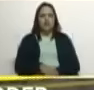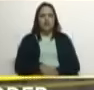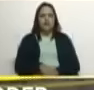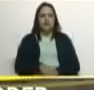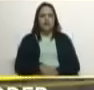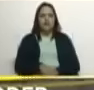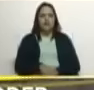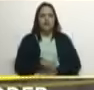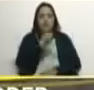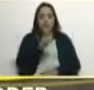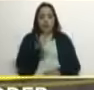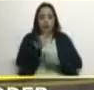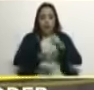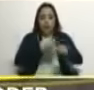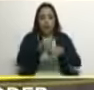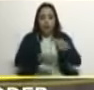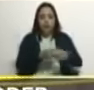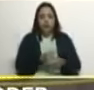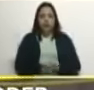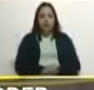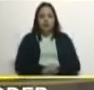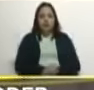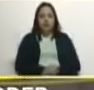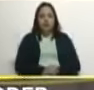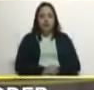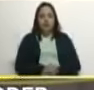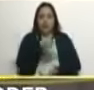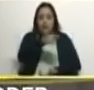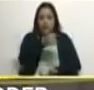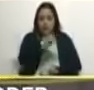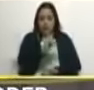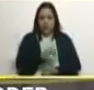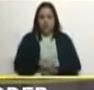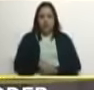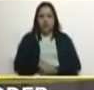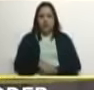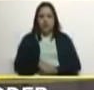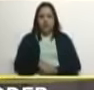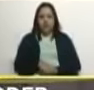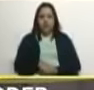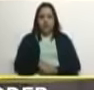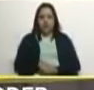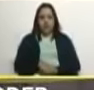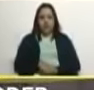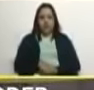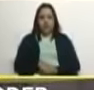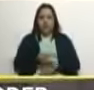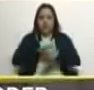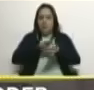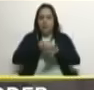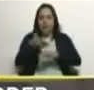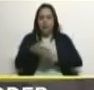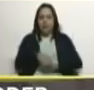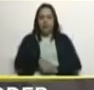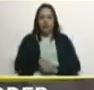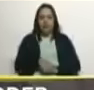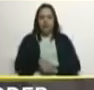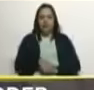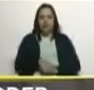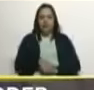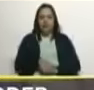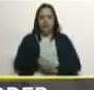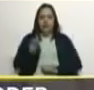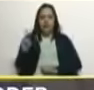Y el impacto que eso ha tenido para que precisamente desde el